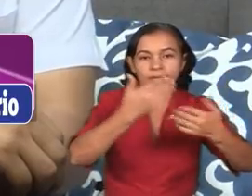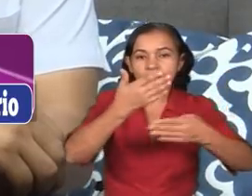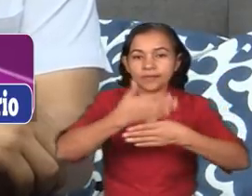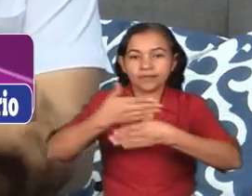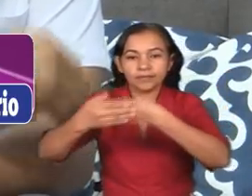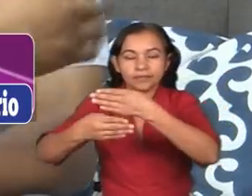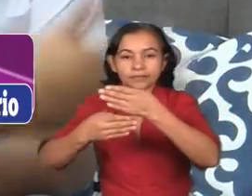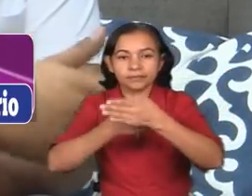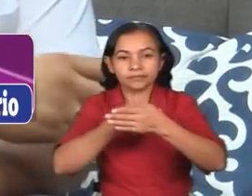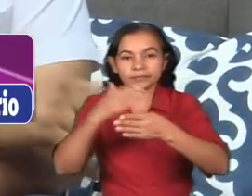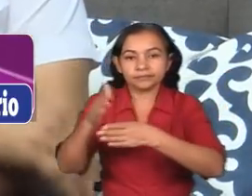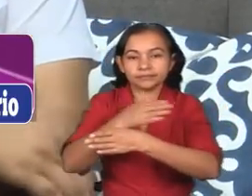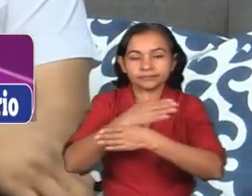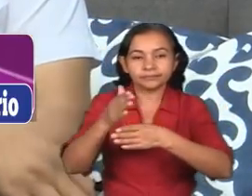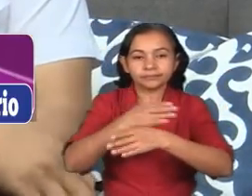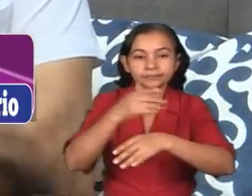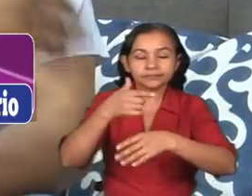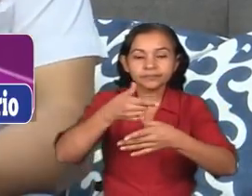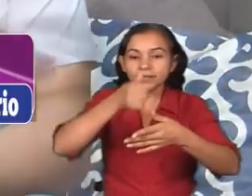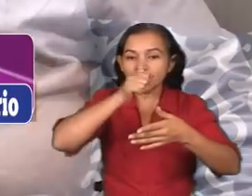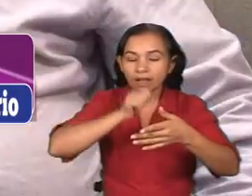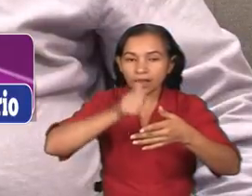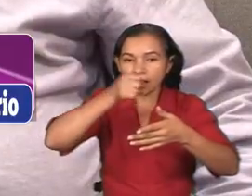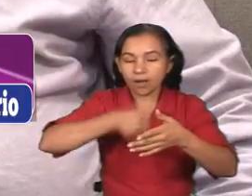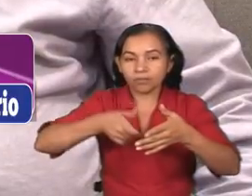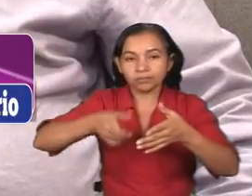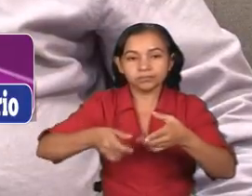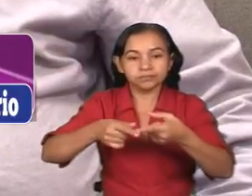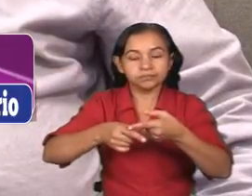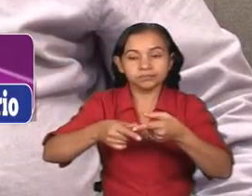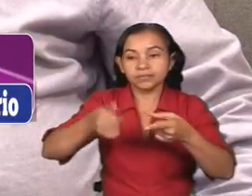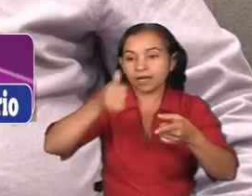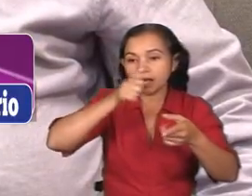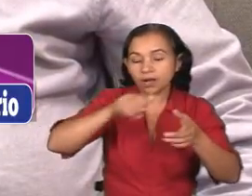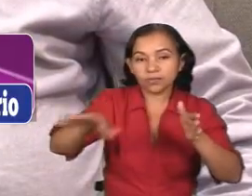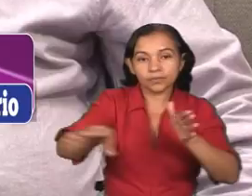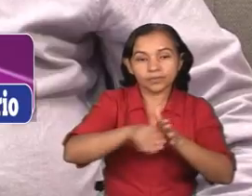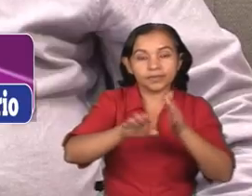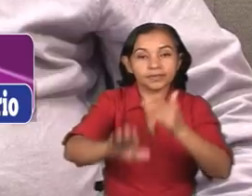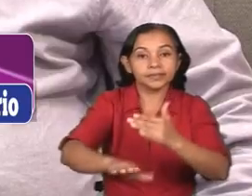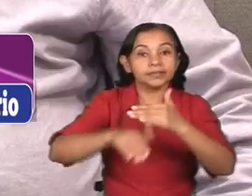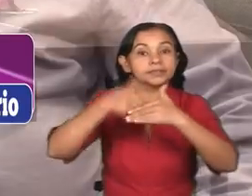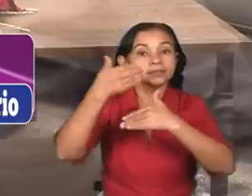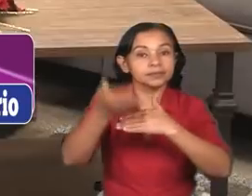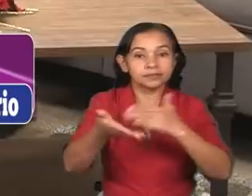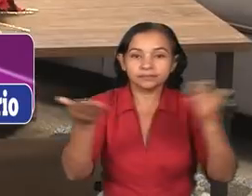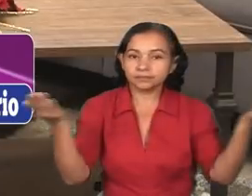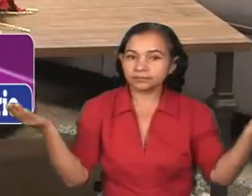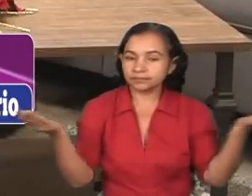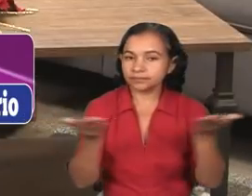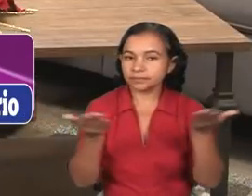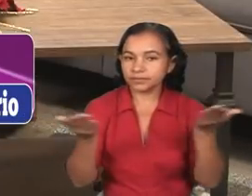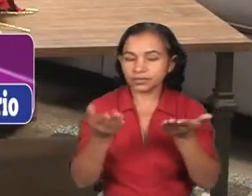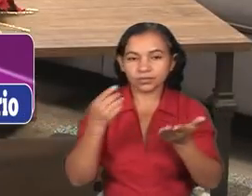deficiente el sistema, con pocas horas de bombeo, con pocas horas de extracción. Y después, ¿cómo vamos avanzando?